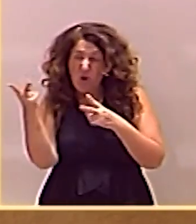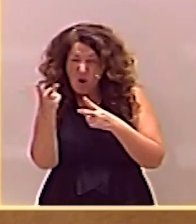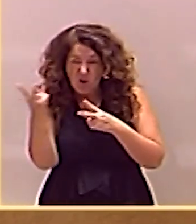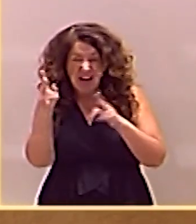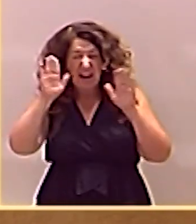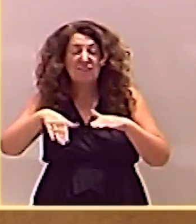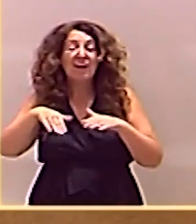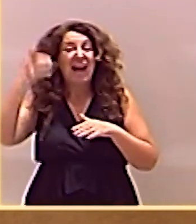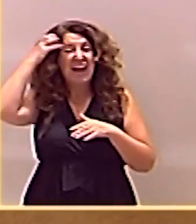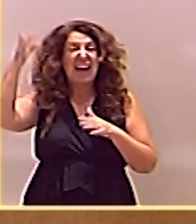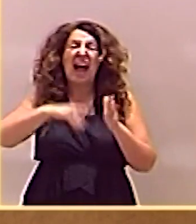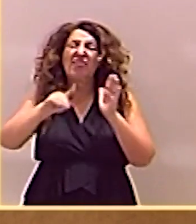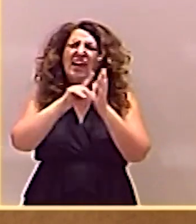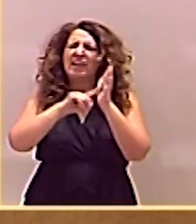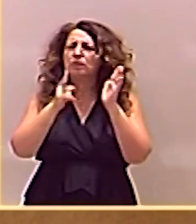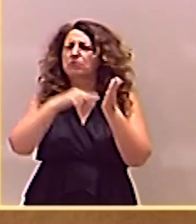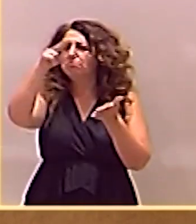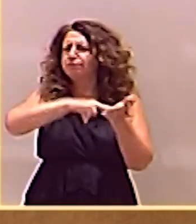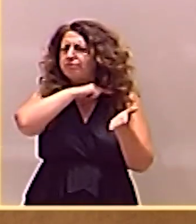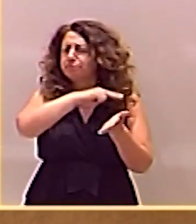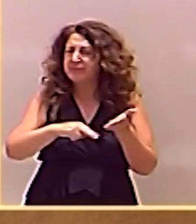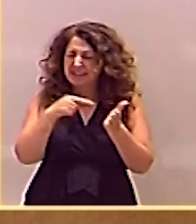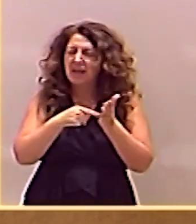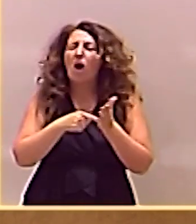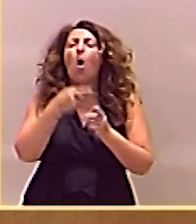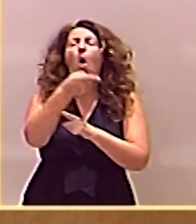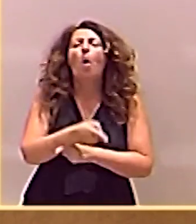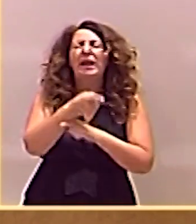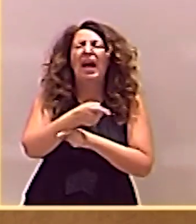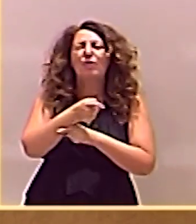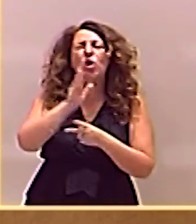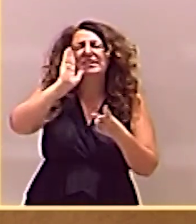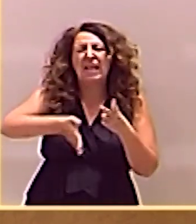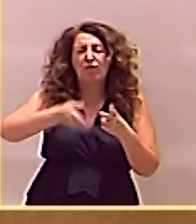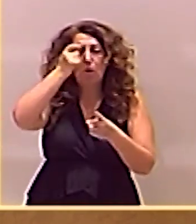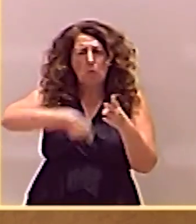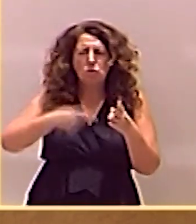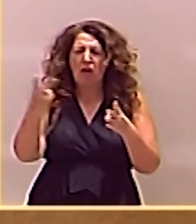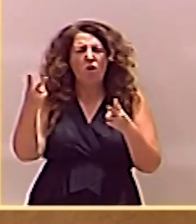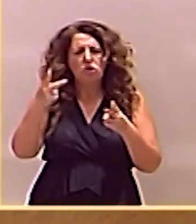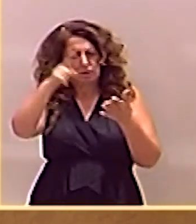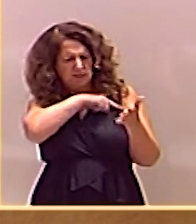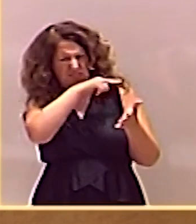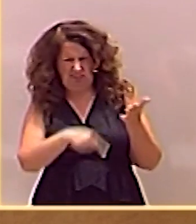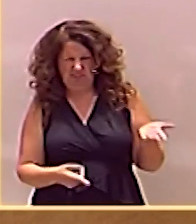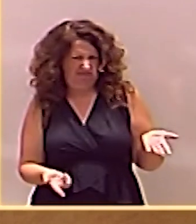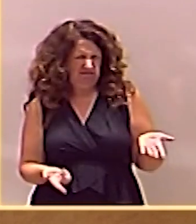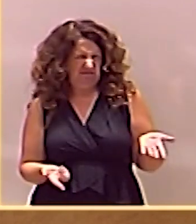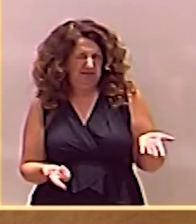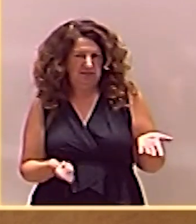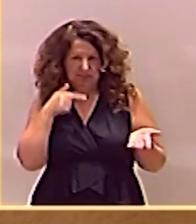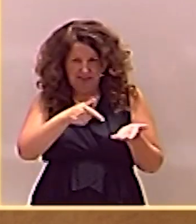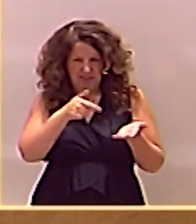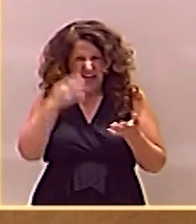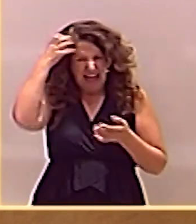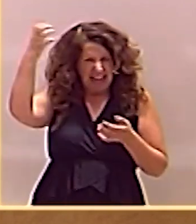decreto-lei de súa goberno que impone obligaciónes, sanciones e multas. Señoría, benvenido a la derogación in boche de